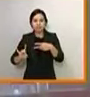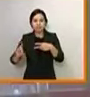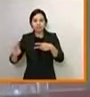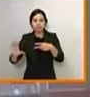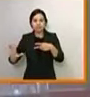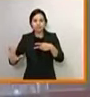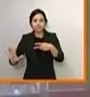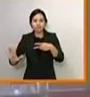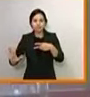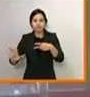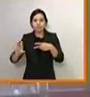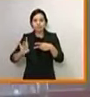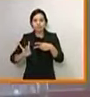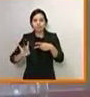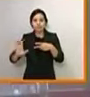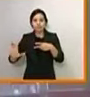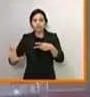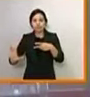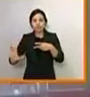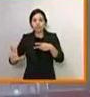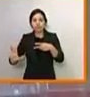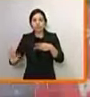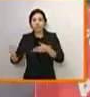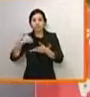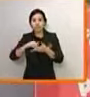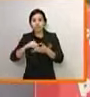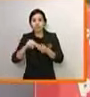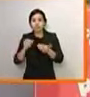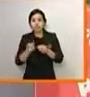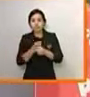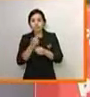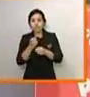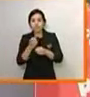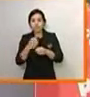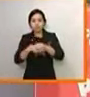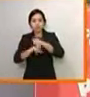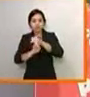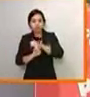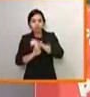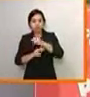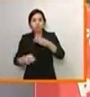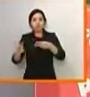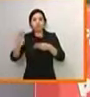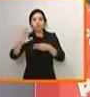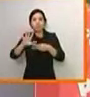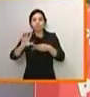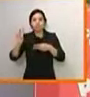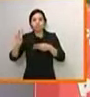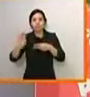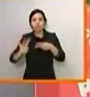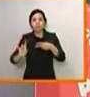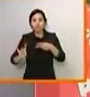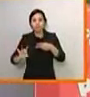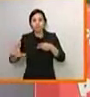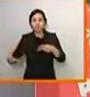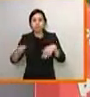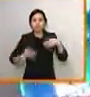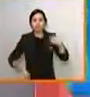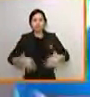5, segundo número premiado es el 85. Reitero los dos números premiados, 57 y 85.